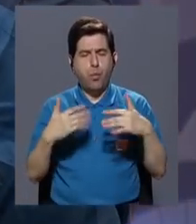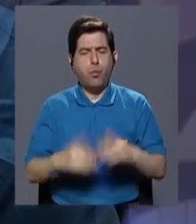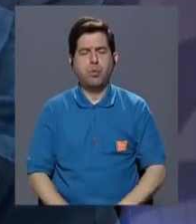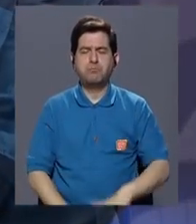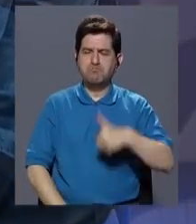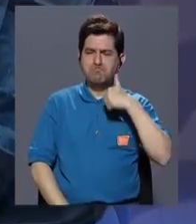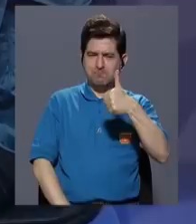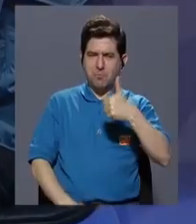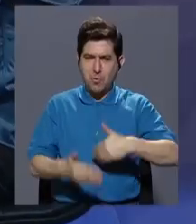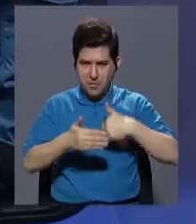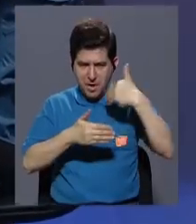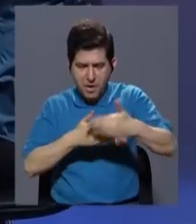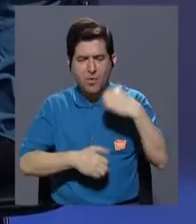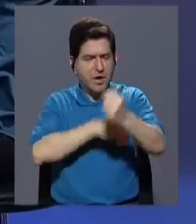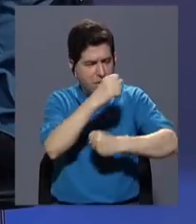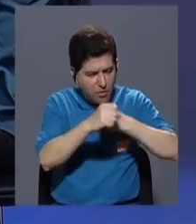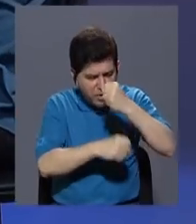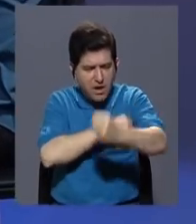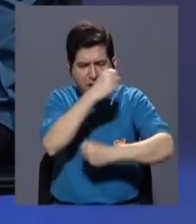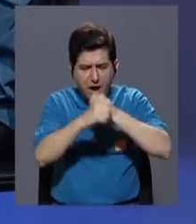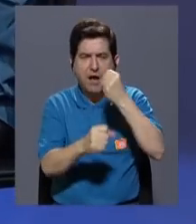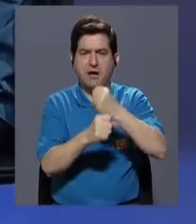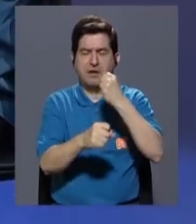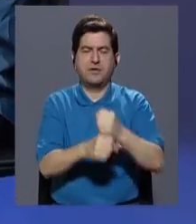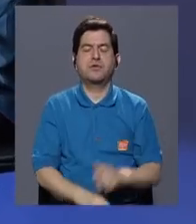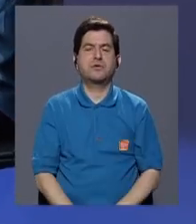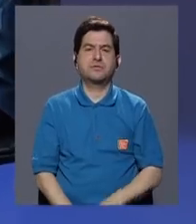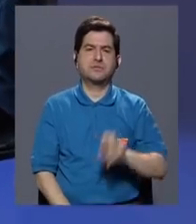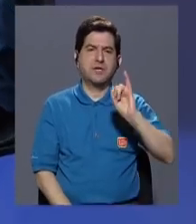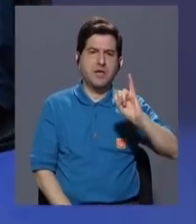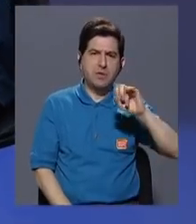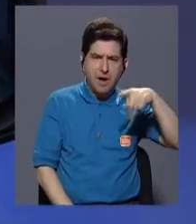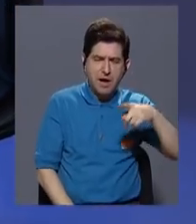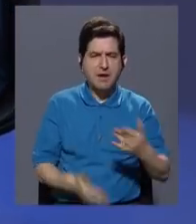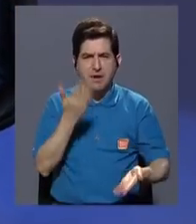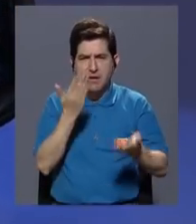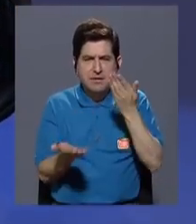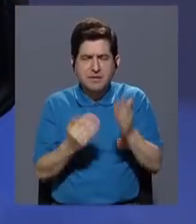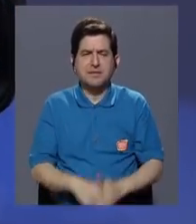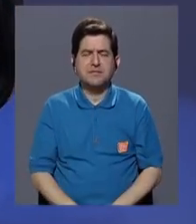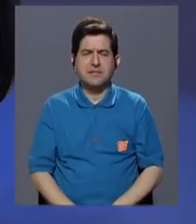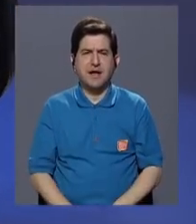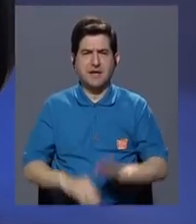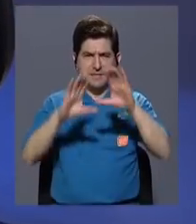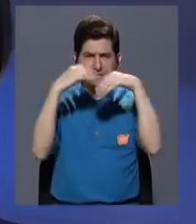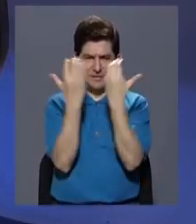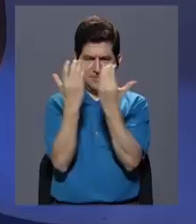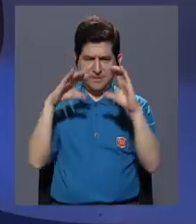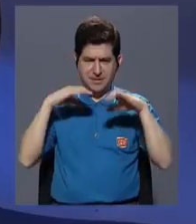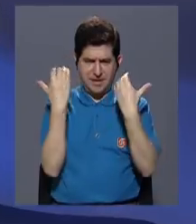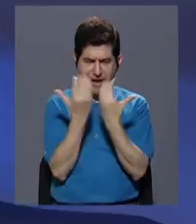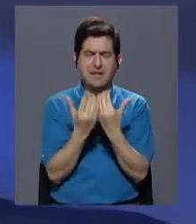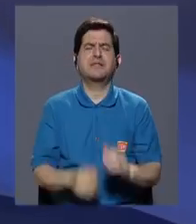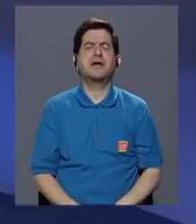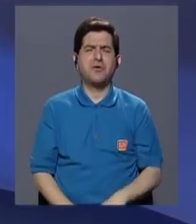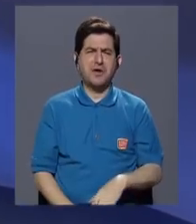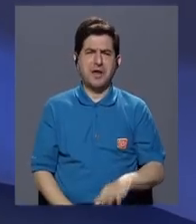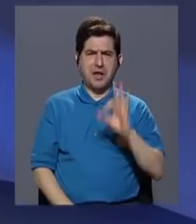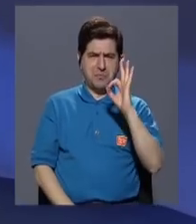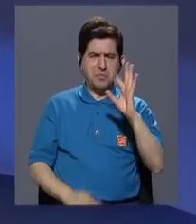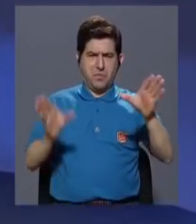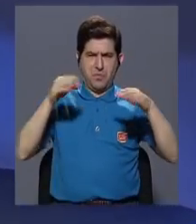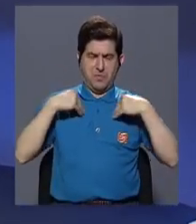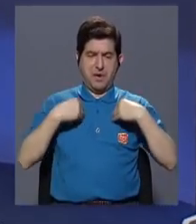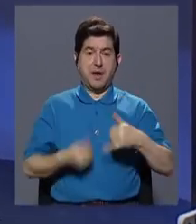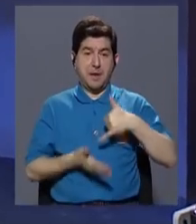recibe como un gran abrazo después de tantos tantos años de trabajo si iván y hay categorías que son un diría yo que son muy apreciadas por ejemplo el premio